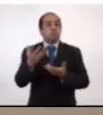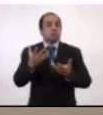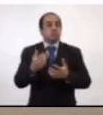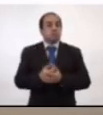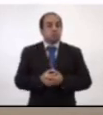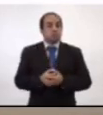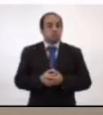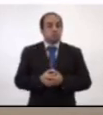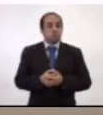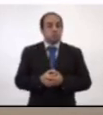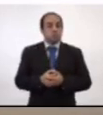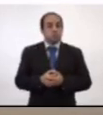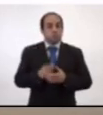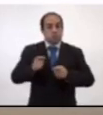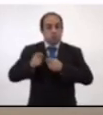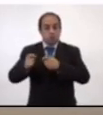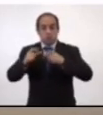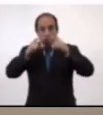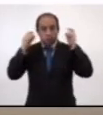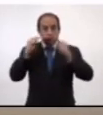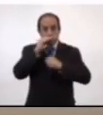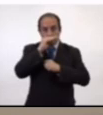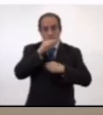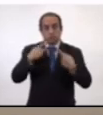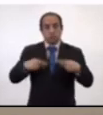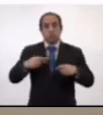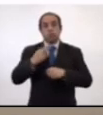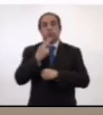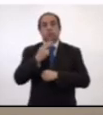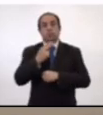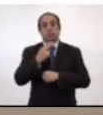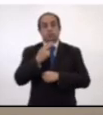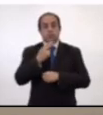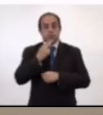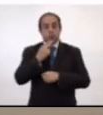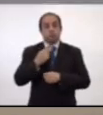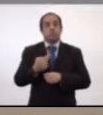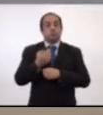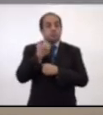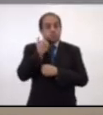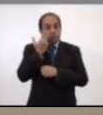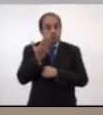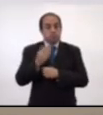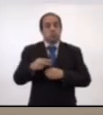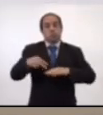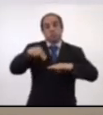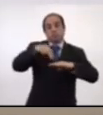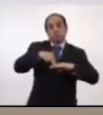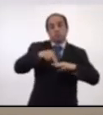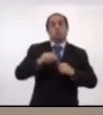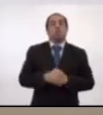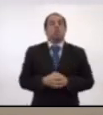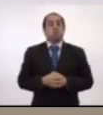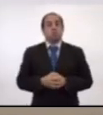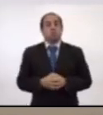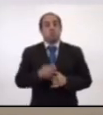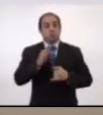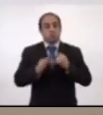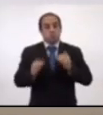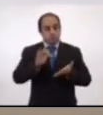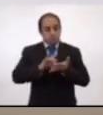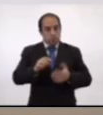están repartiendo cubrebocas gratuitos a usuarios que así lo deseen al subir a las unidades. Por último, me gustaría